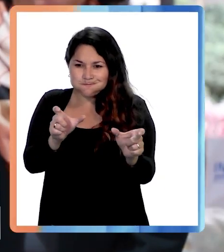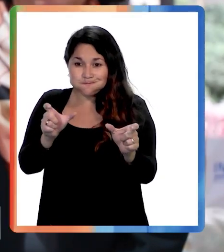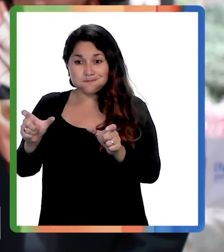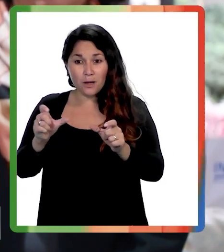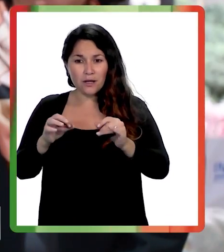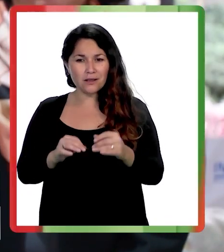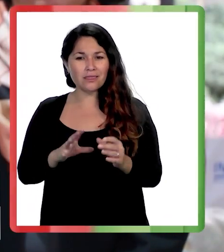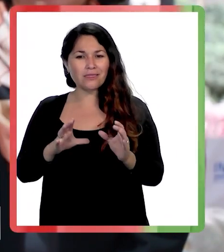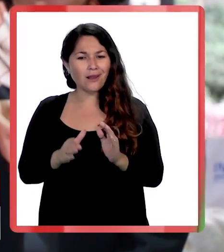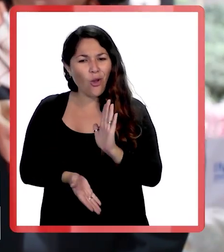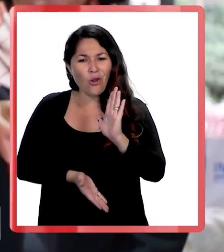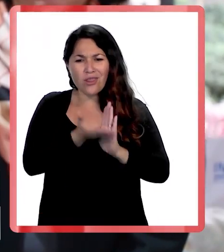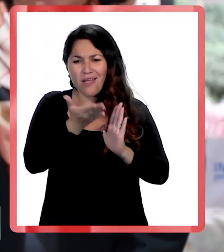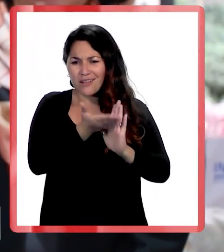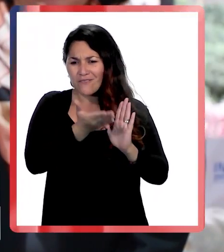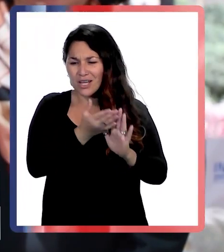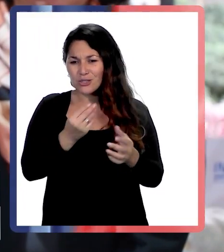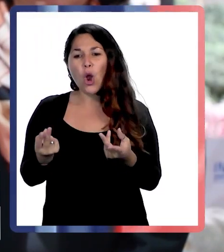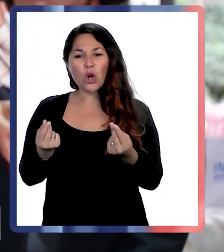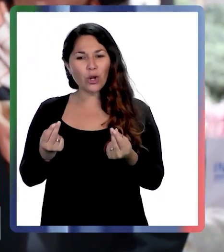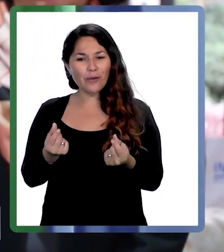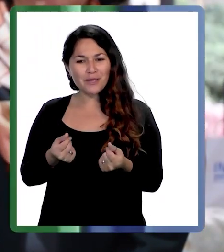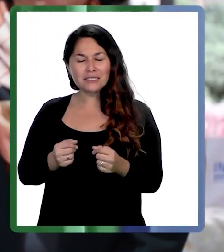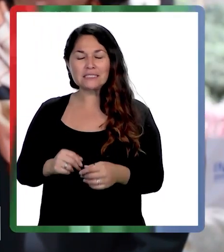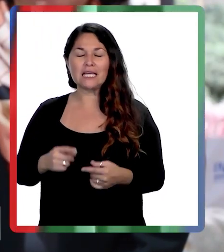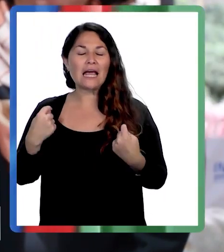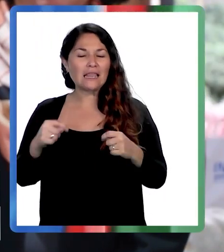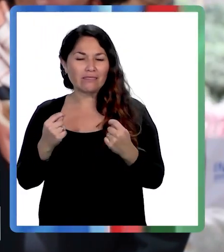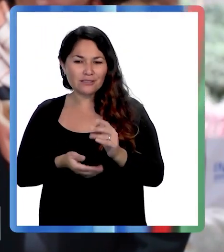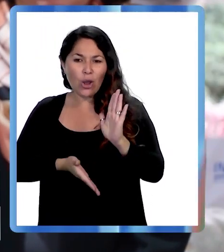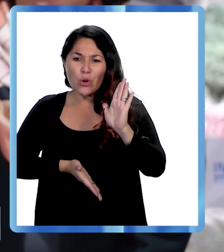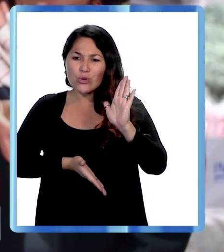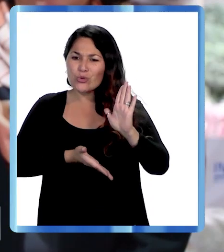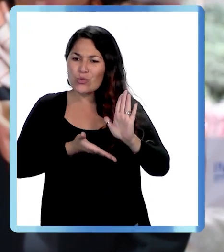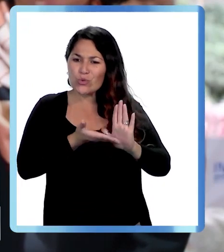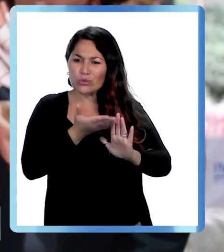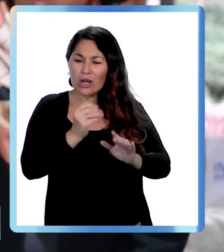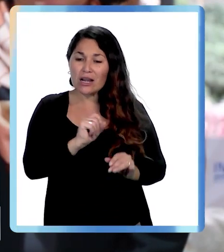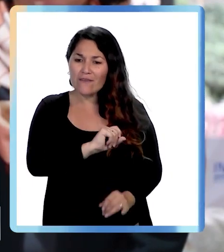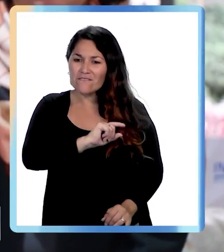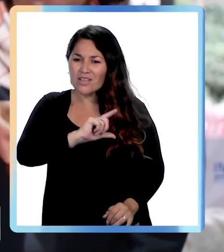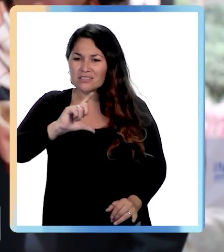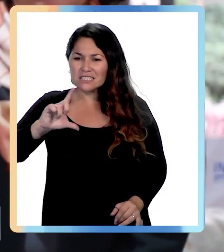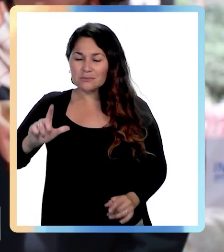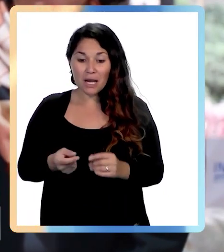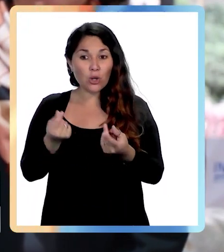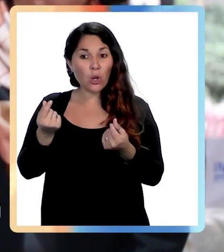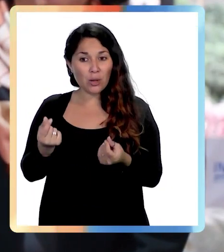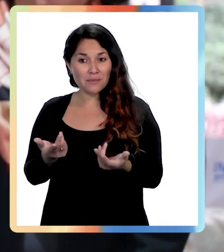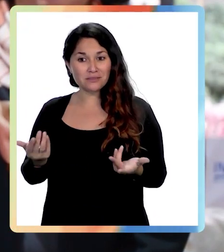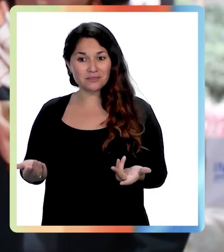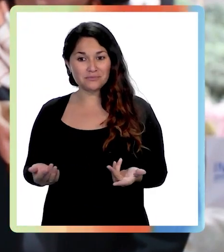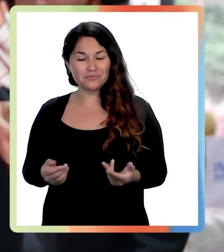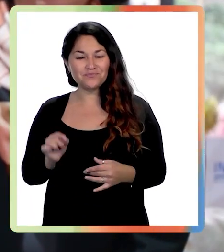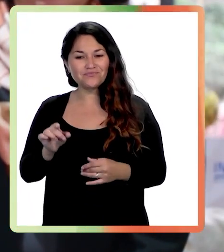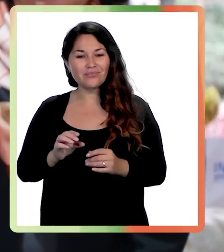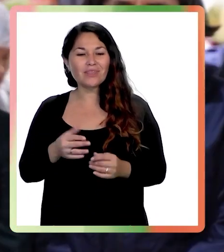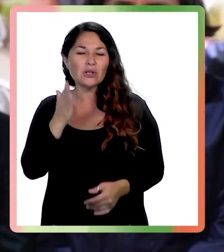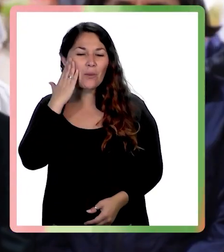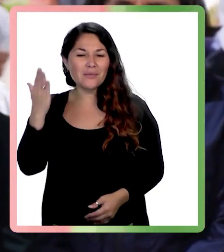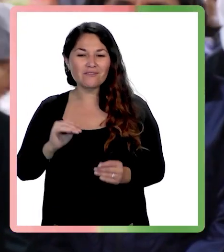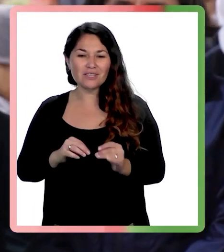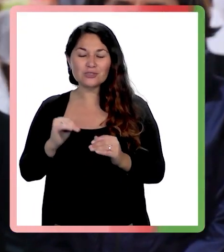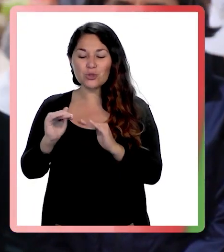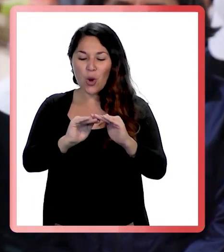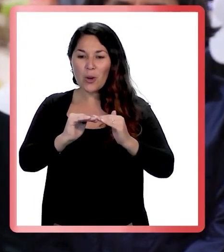y propender entonces al crecimiento. Así es que ojalá las familias reciban esta buena noticia en sus casas y en sus mesas.